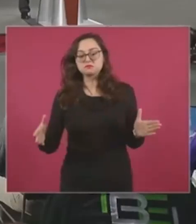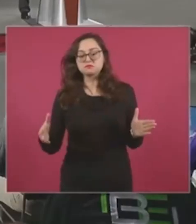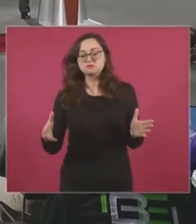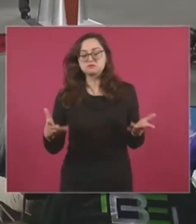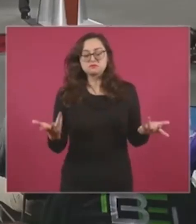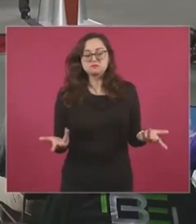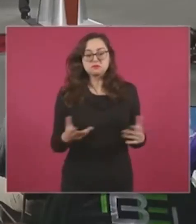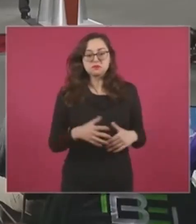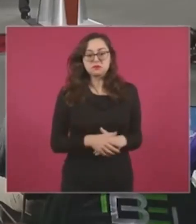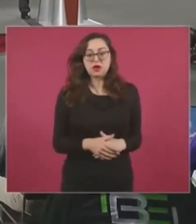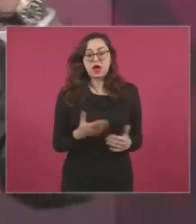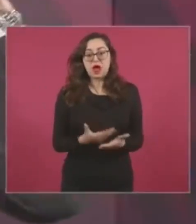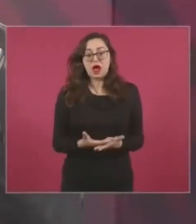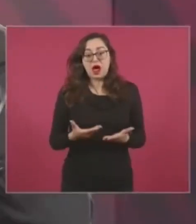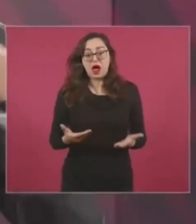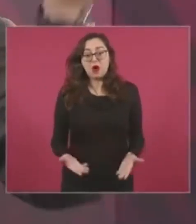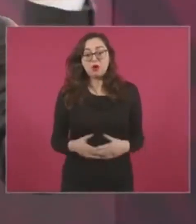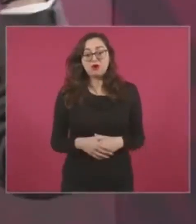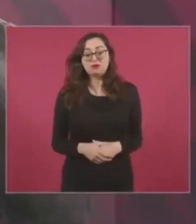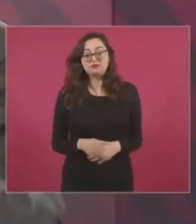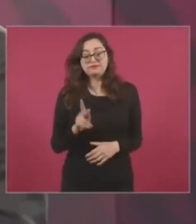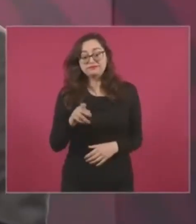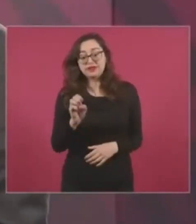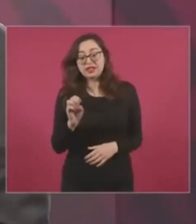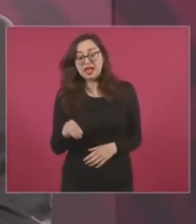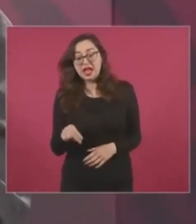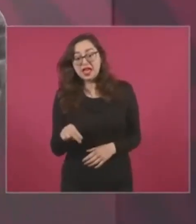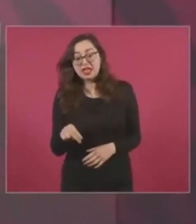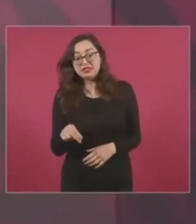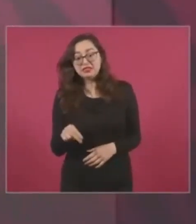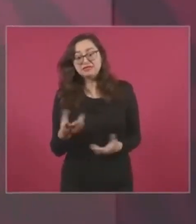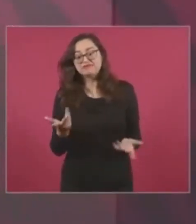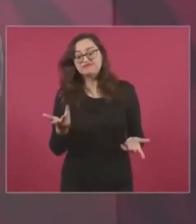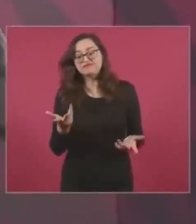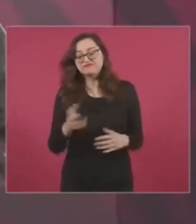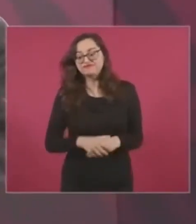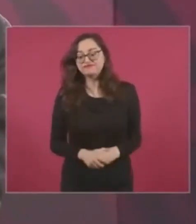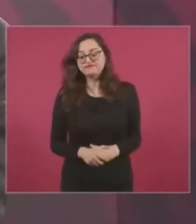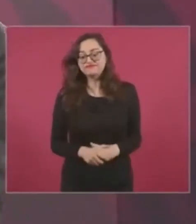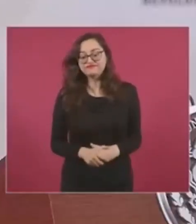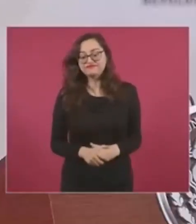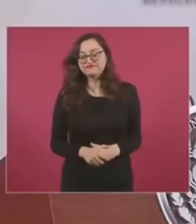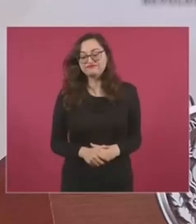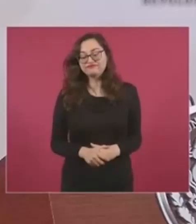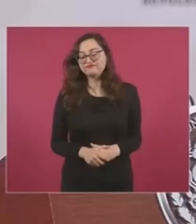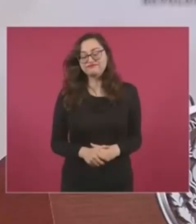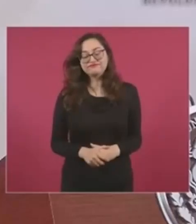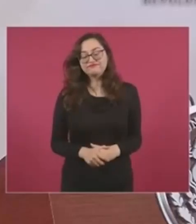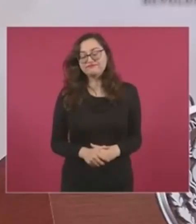¿Dónde está Ken? Pues no es Wilson, pero tampoco es Daniel.